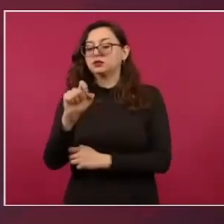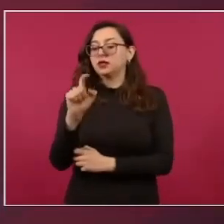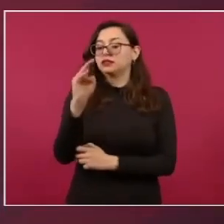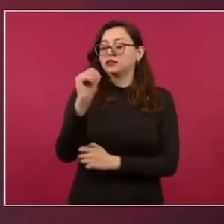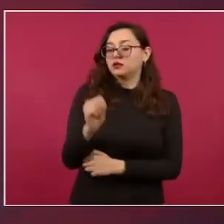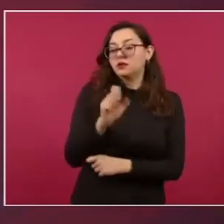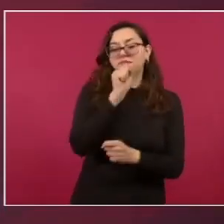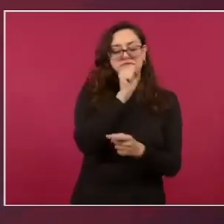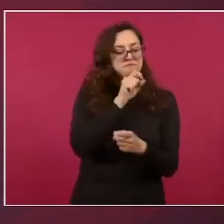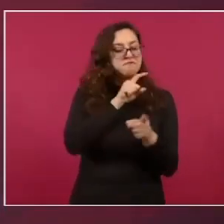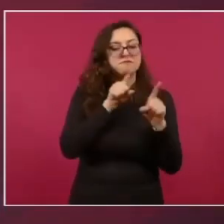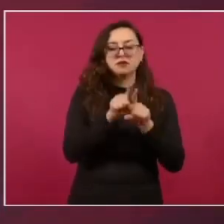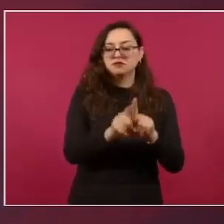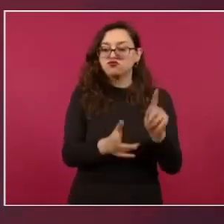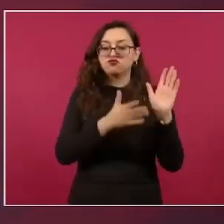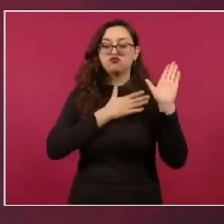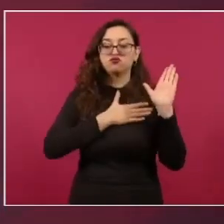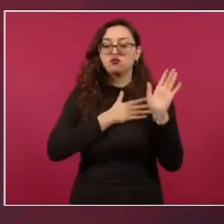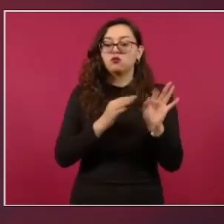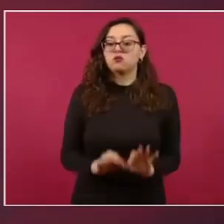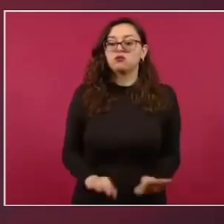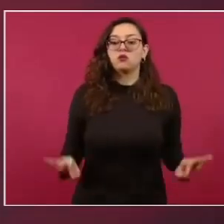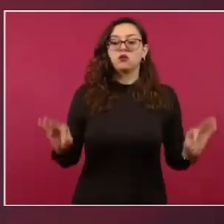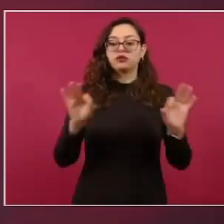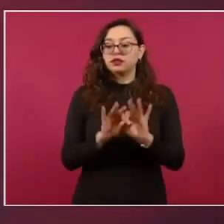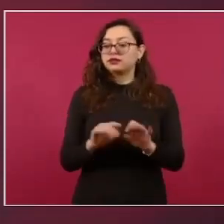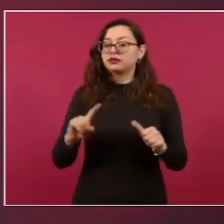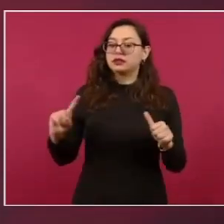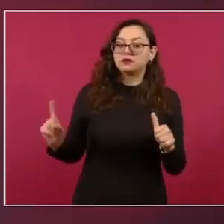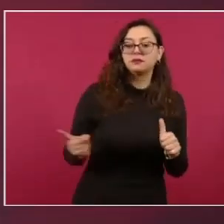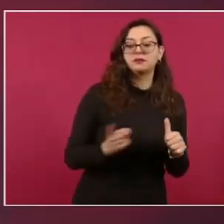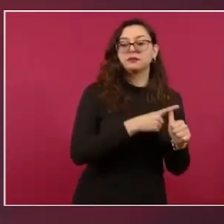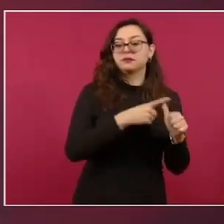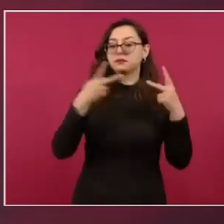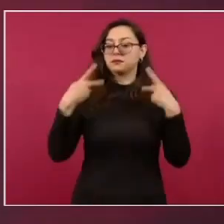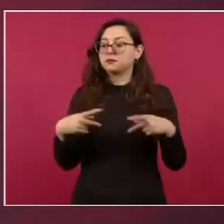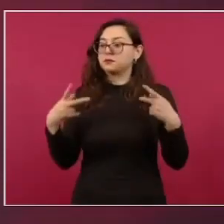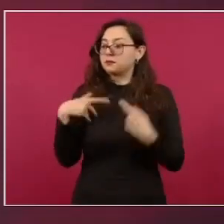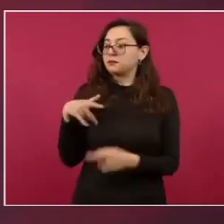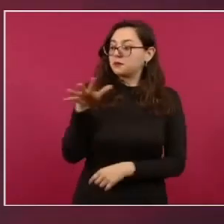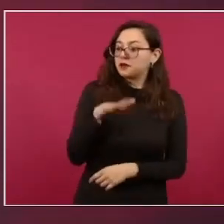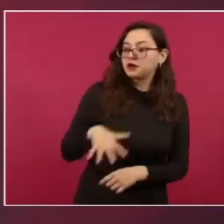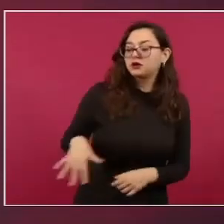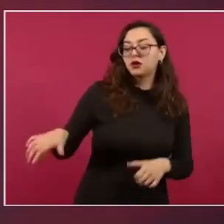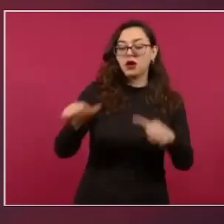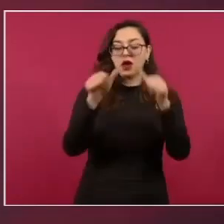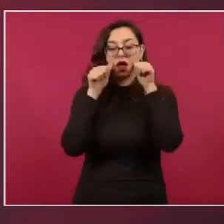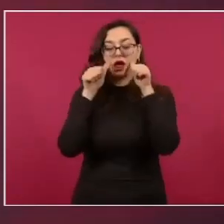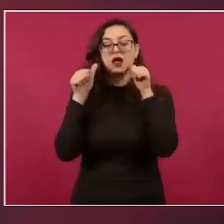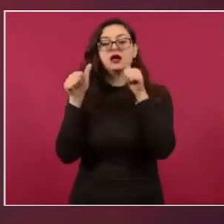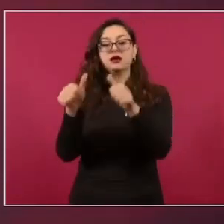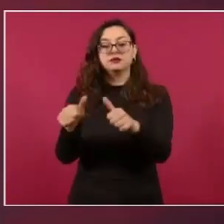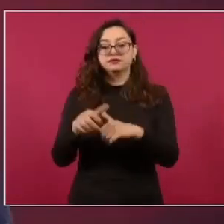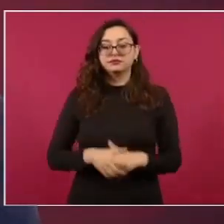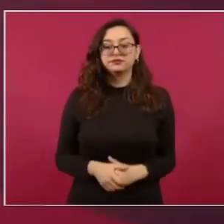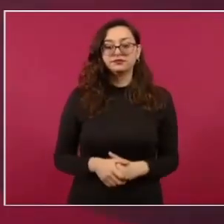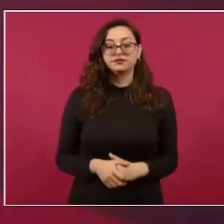preferente a organizar la prevención y la previsión social, creando una institución nacional de seguros.